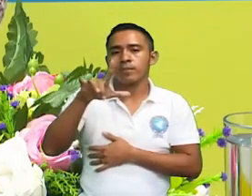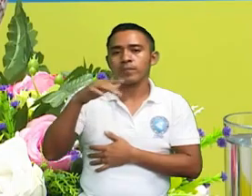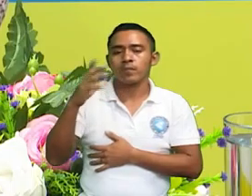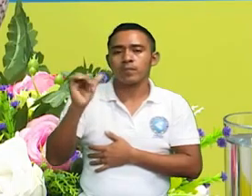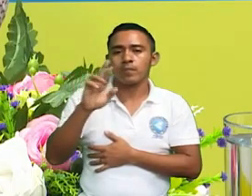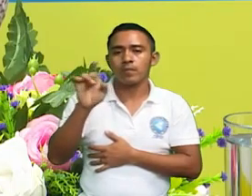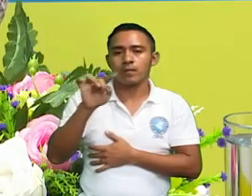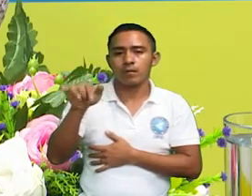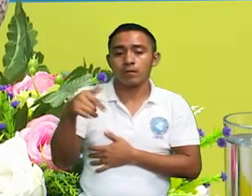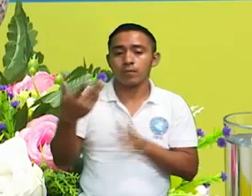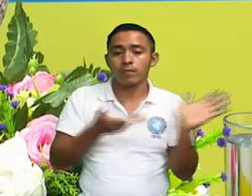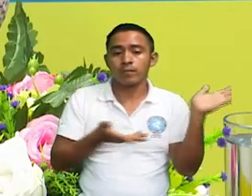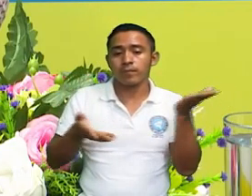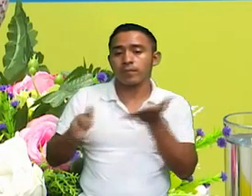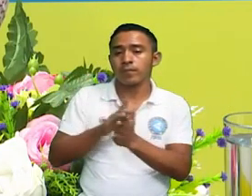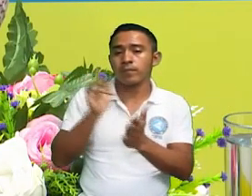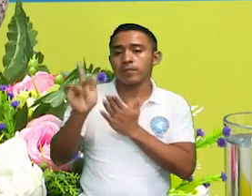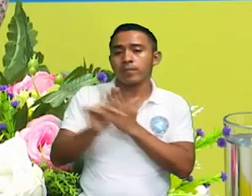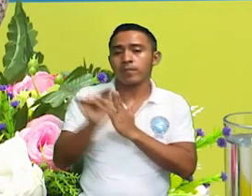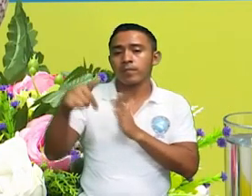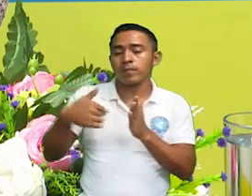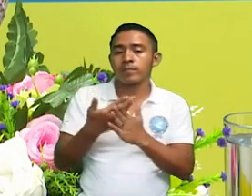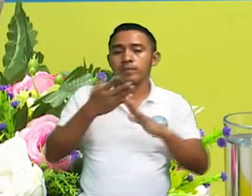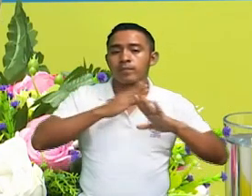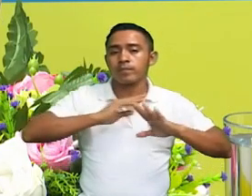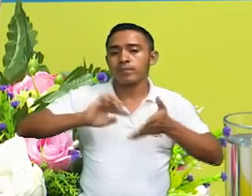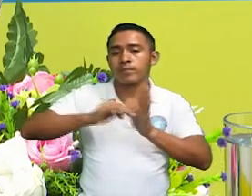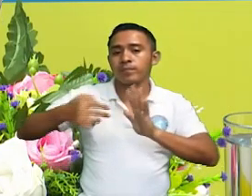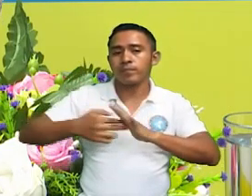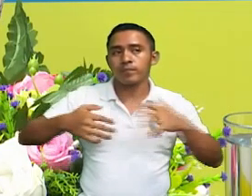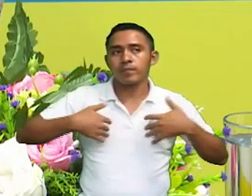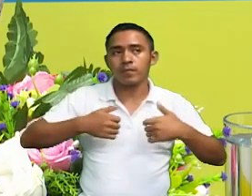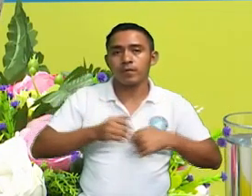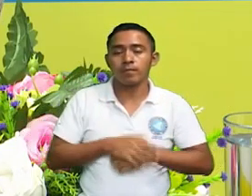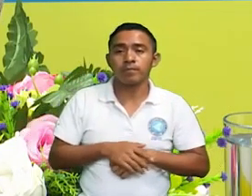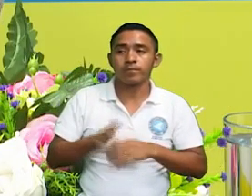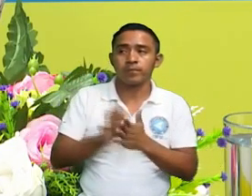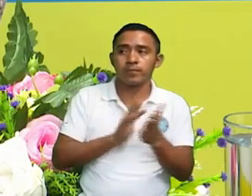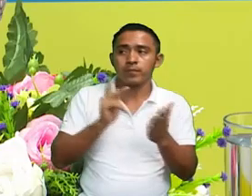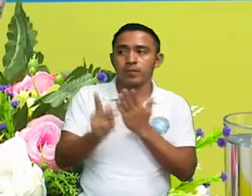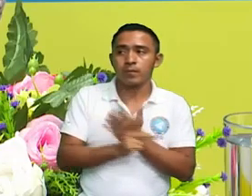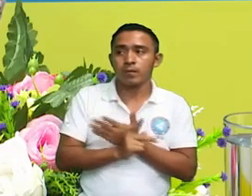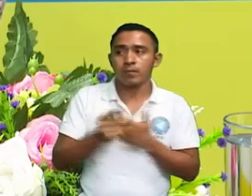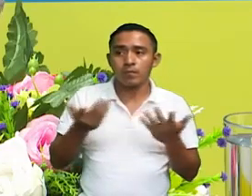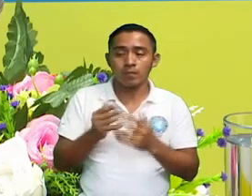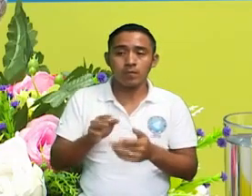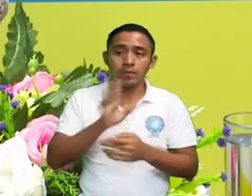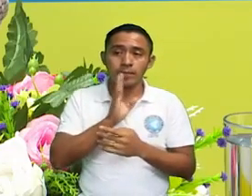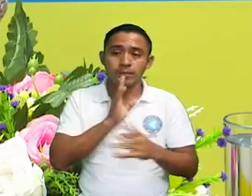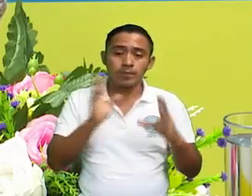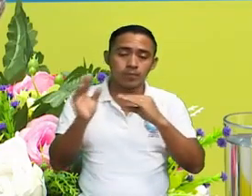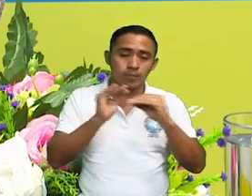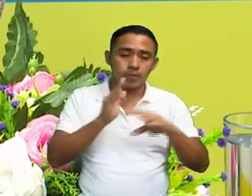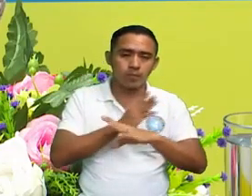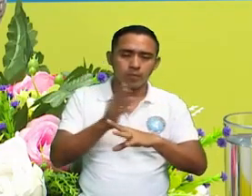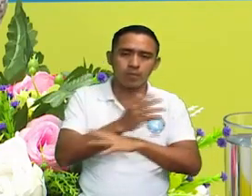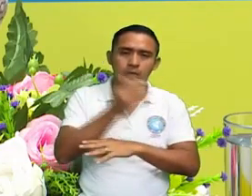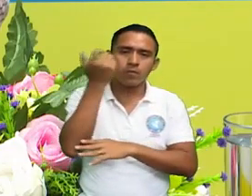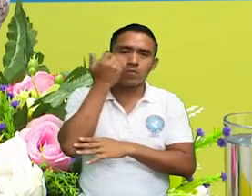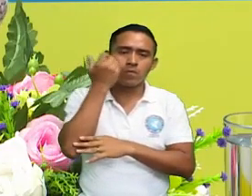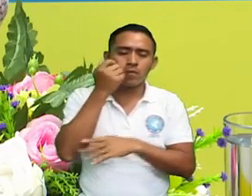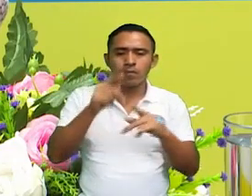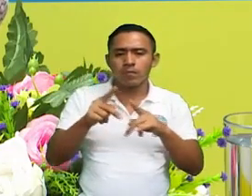Mena y les doy la bienvenida a un programa más de Prevenir es Salud. Un programa donde estamos conversando sobre los diferentes padecimientos que afectan a la